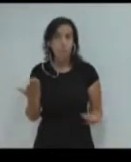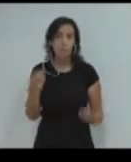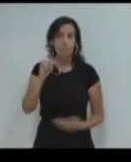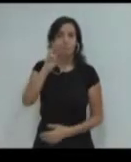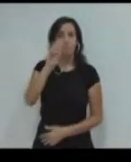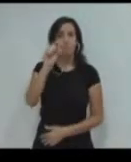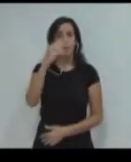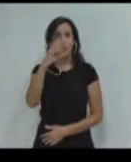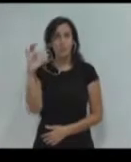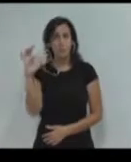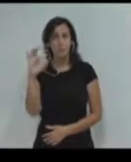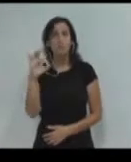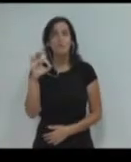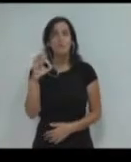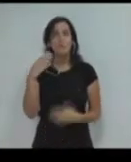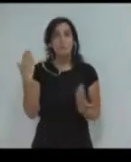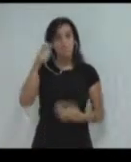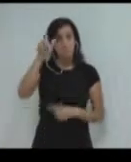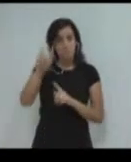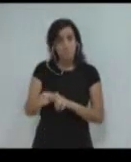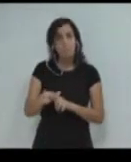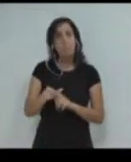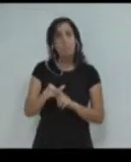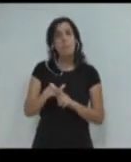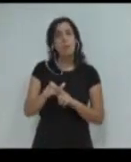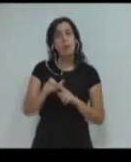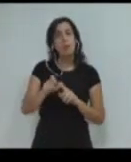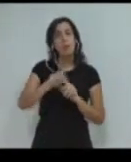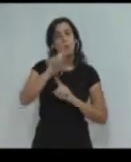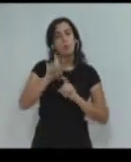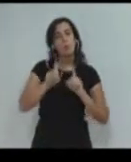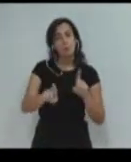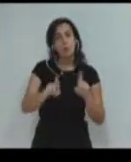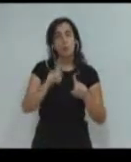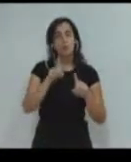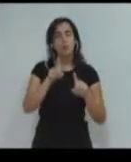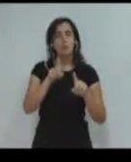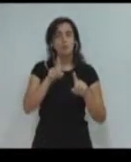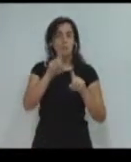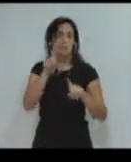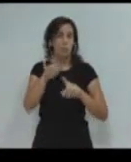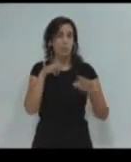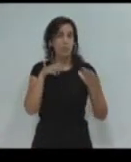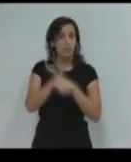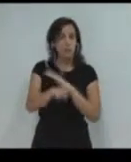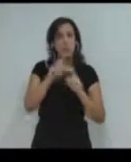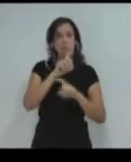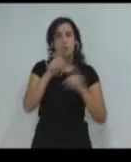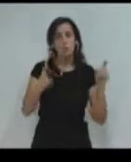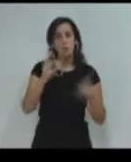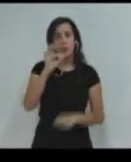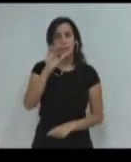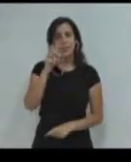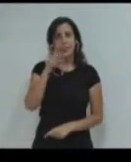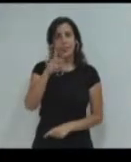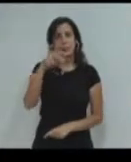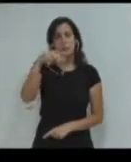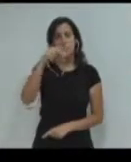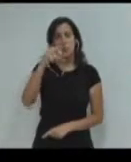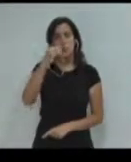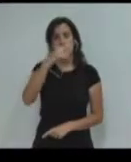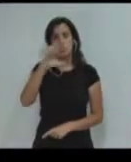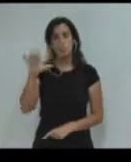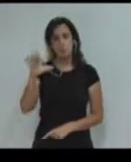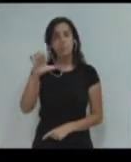Paco es consultor de accesibilidad Fundosa Tecnosite. Él se encarga